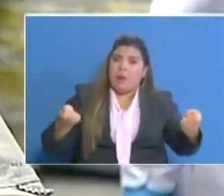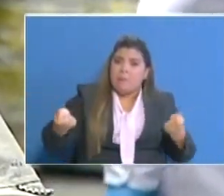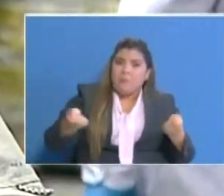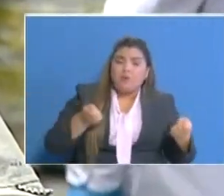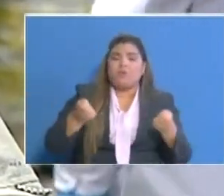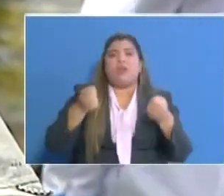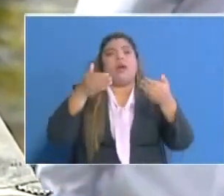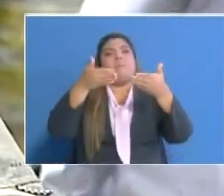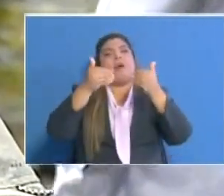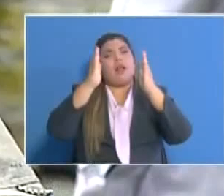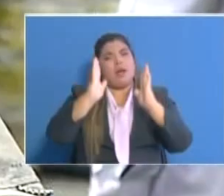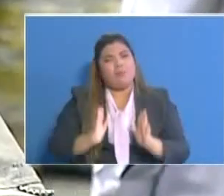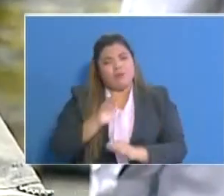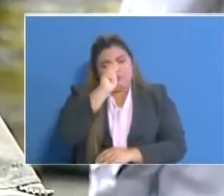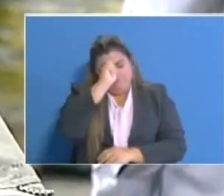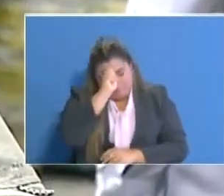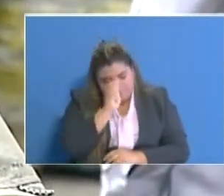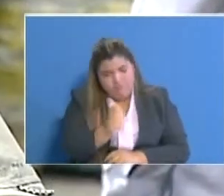panameño digno,